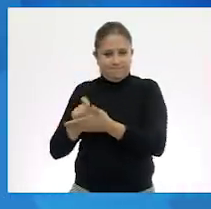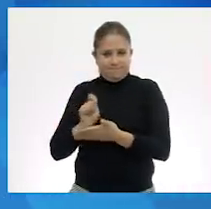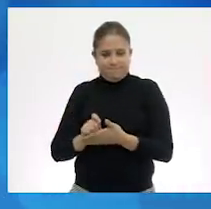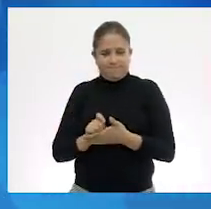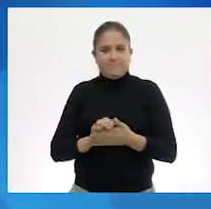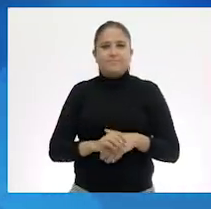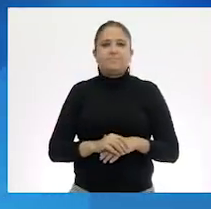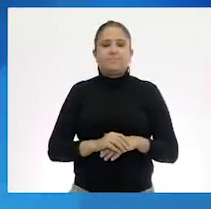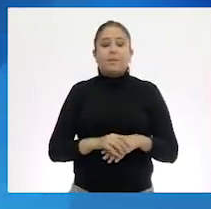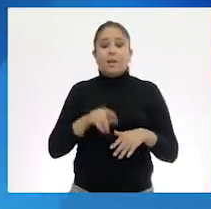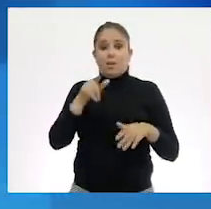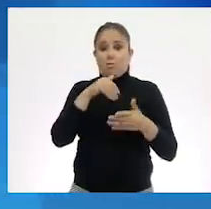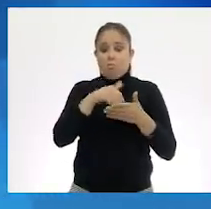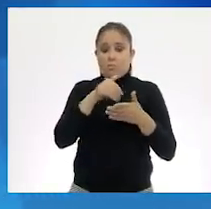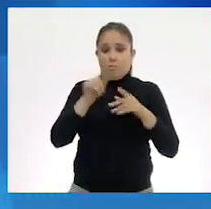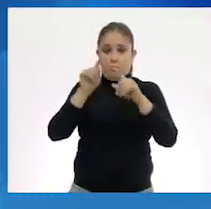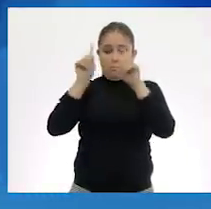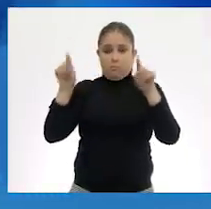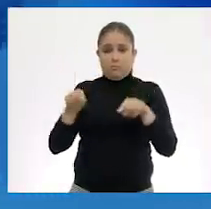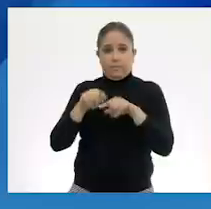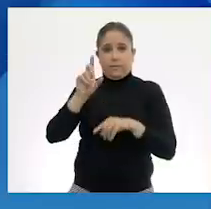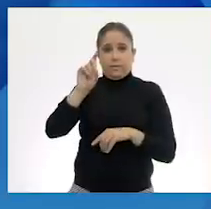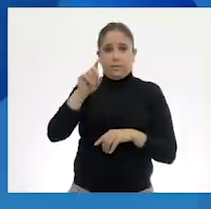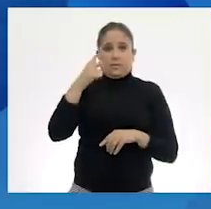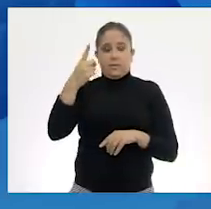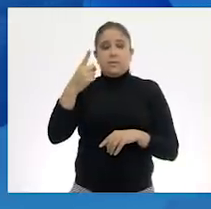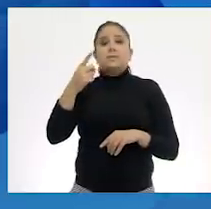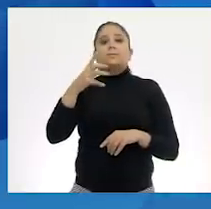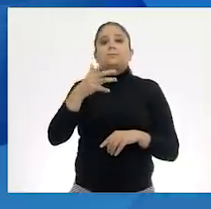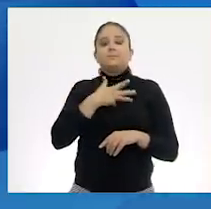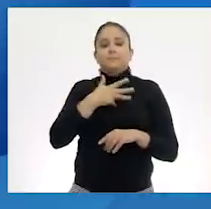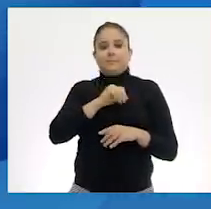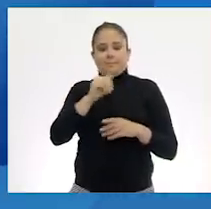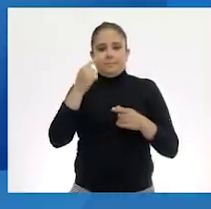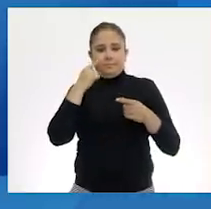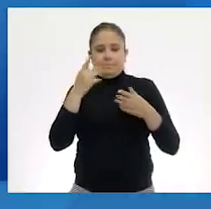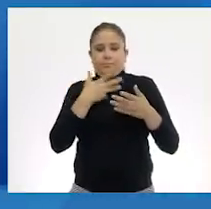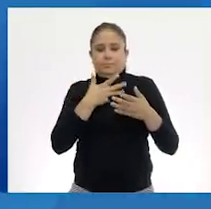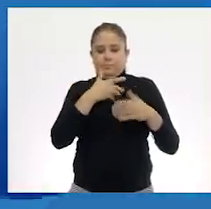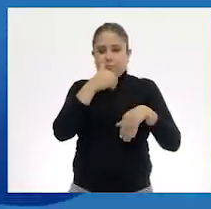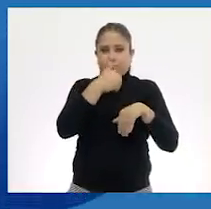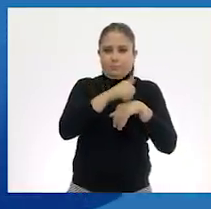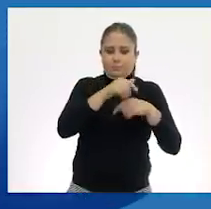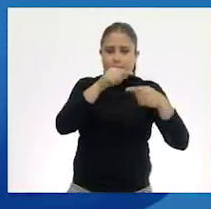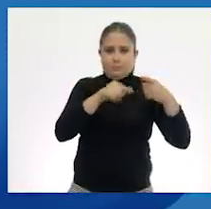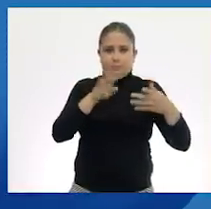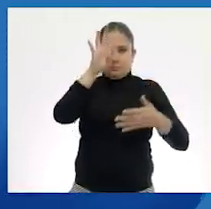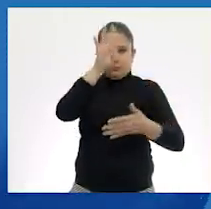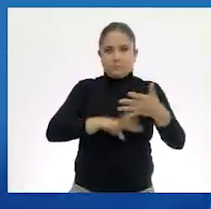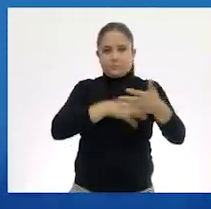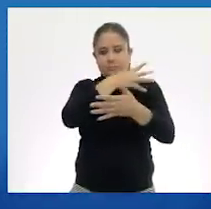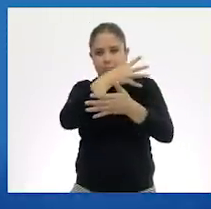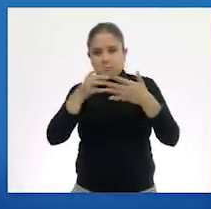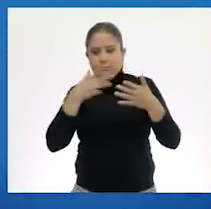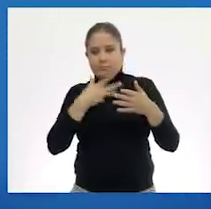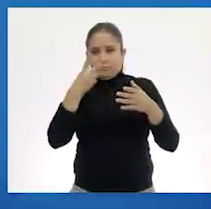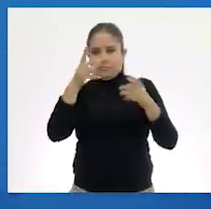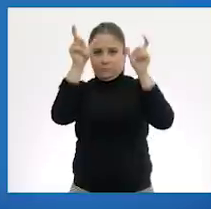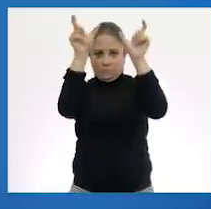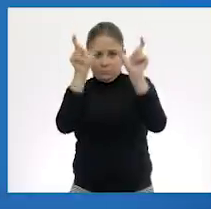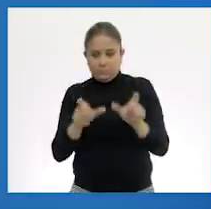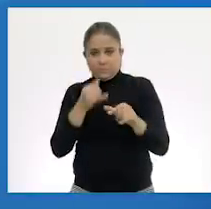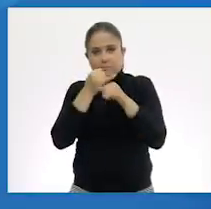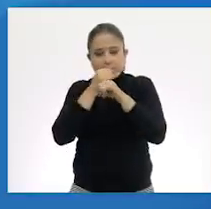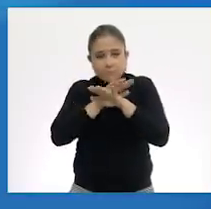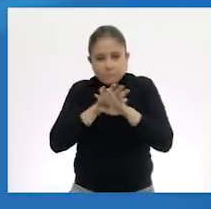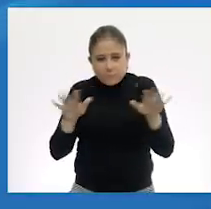el cuadro bien. De la página 31 vienen los siguientes datos. Vienen, es una tabla de doble entrada, donde viene la